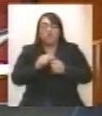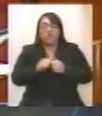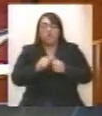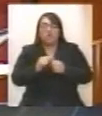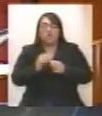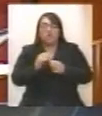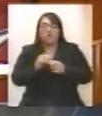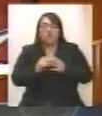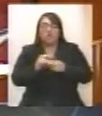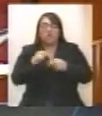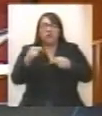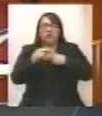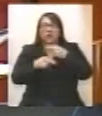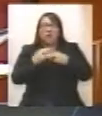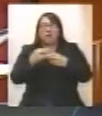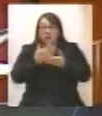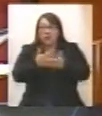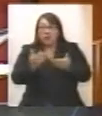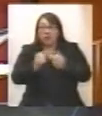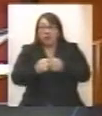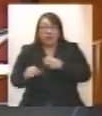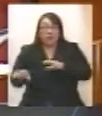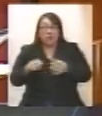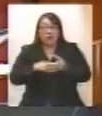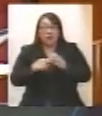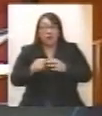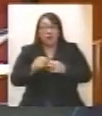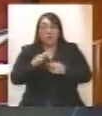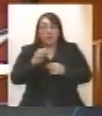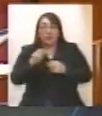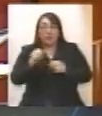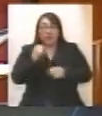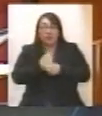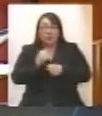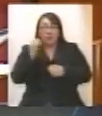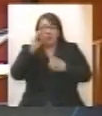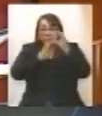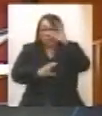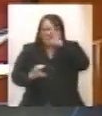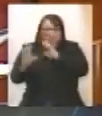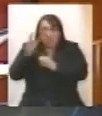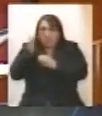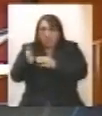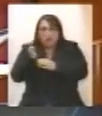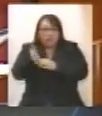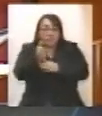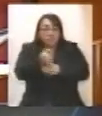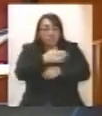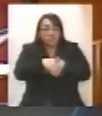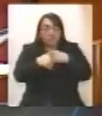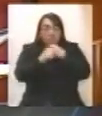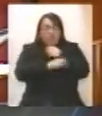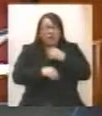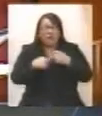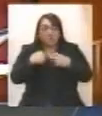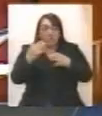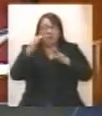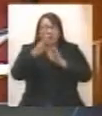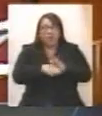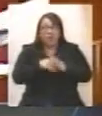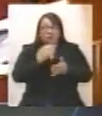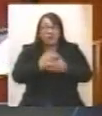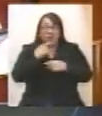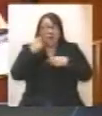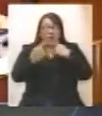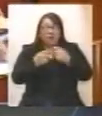nivel nacional, se ha dispuesto la realización de mega operativos en todo el país, lo que permitirá reducir el